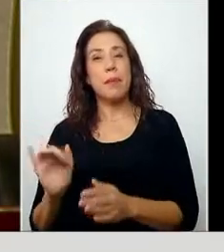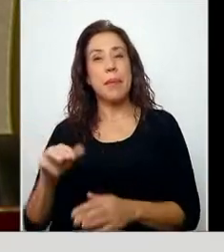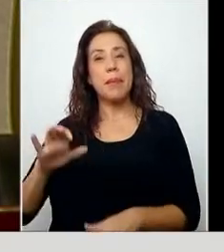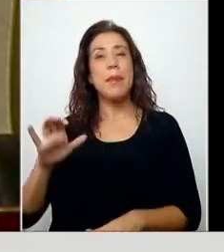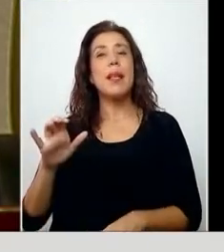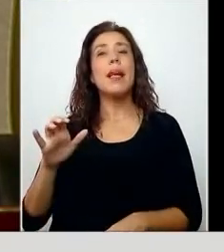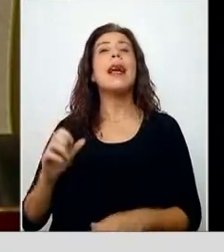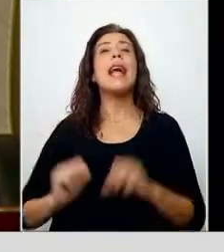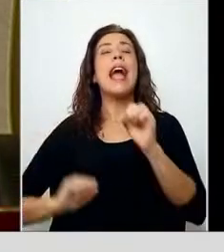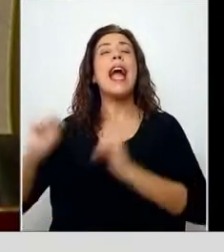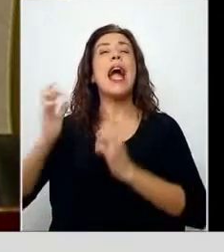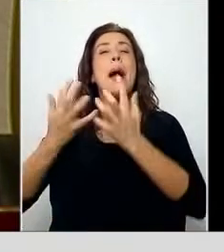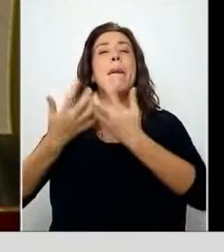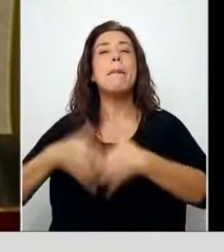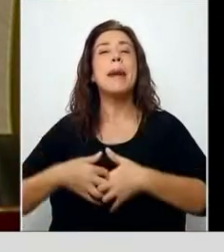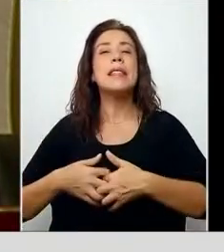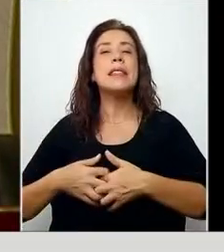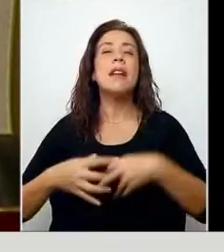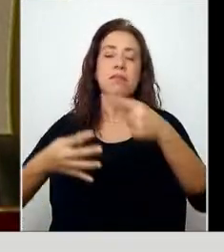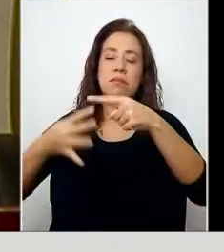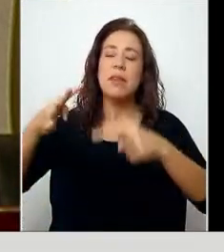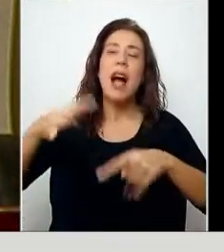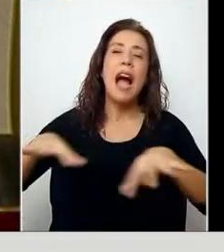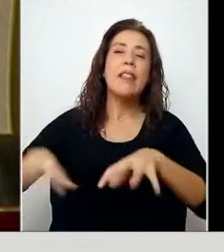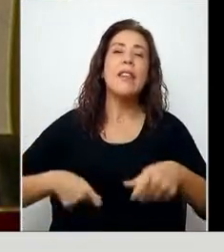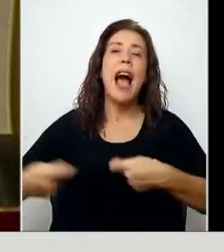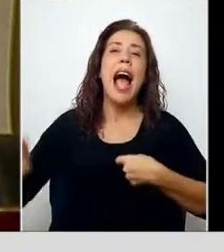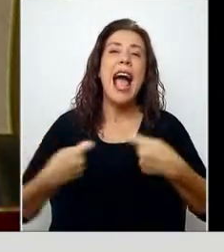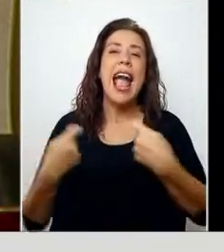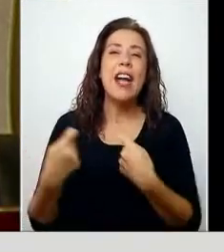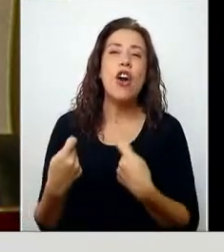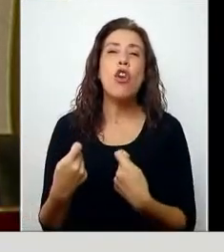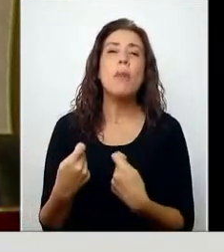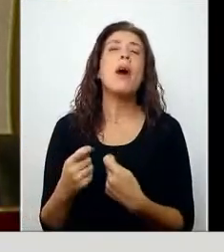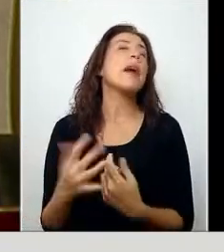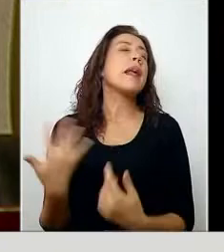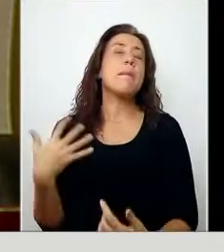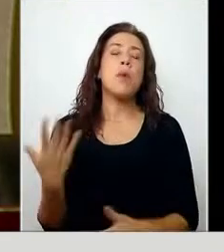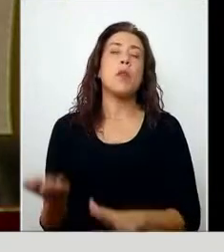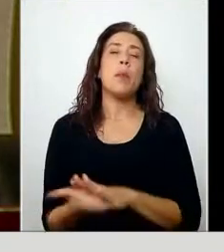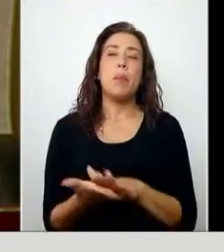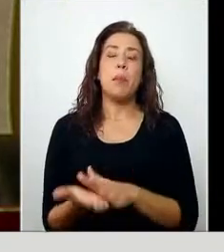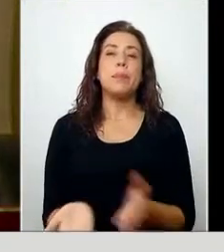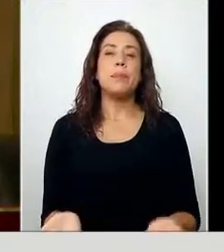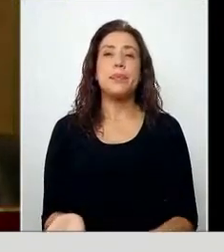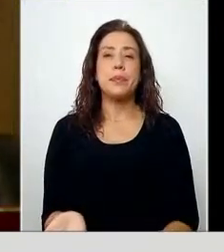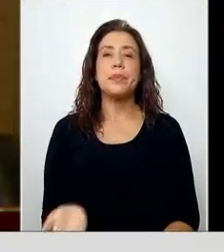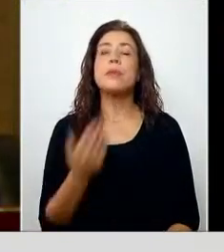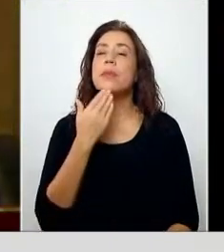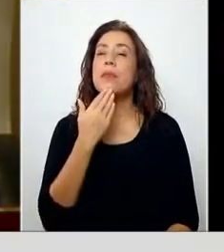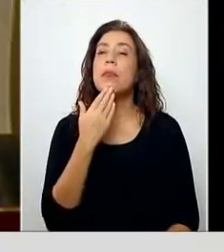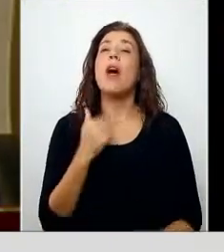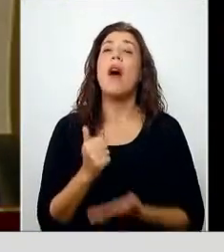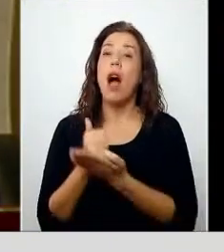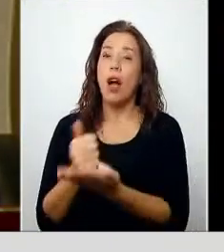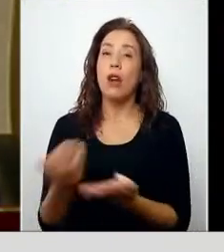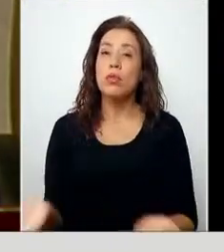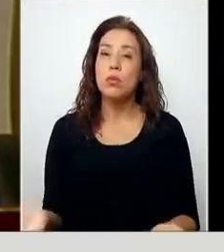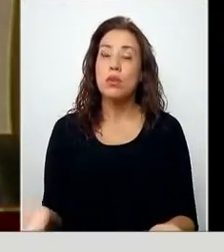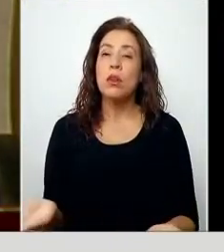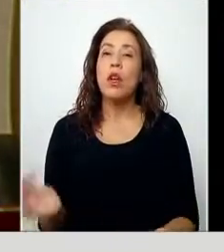algunas actividades económicas categorizadas como prioritarias como también se va a beneficiar de enfocarte